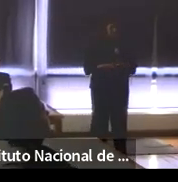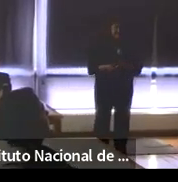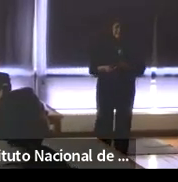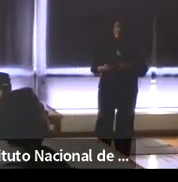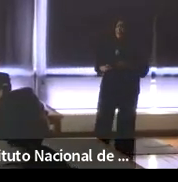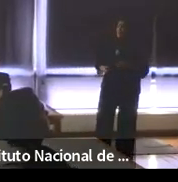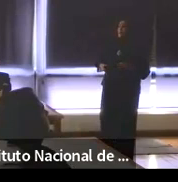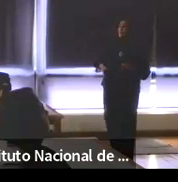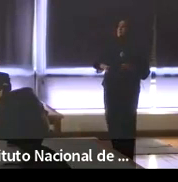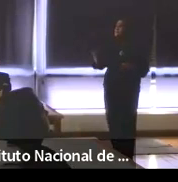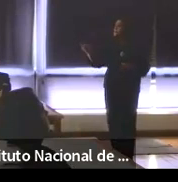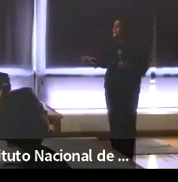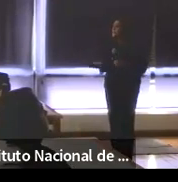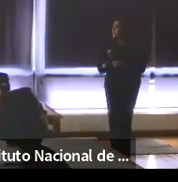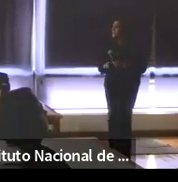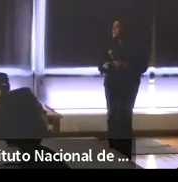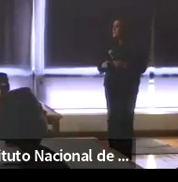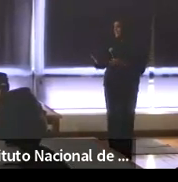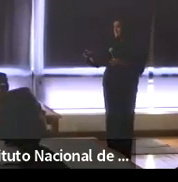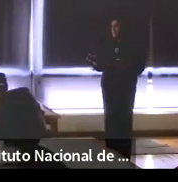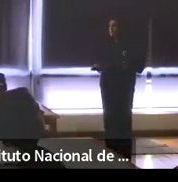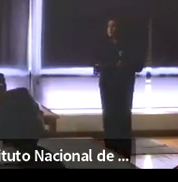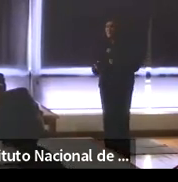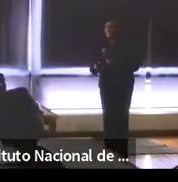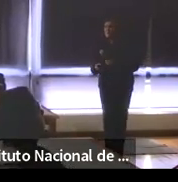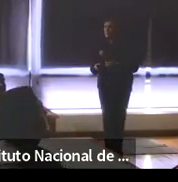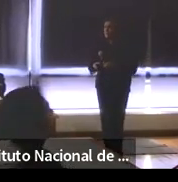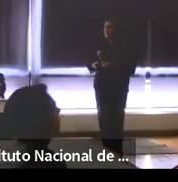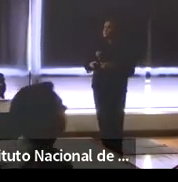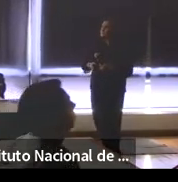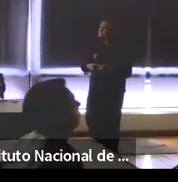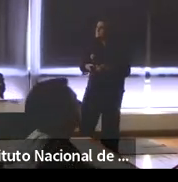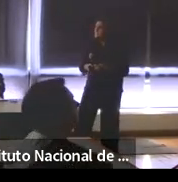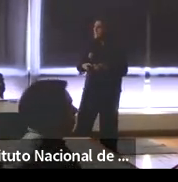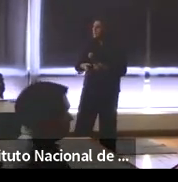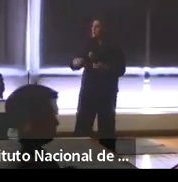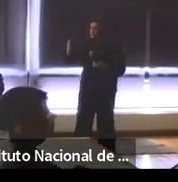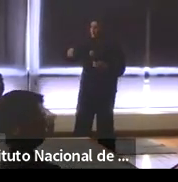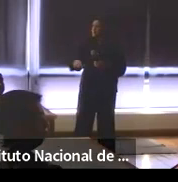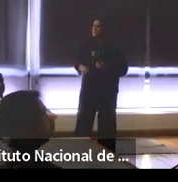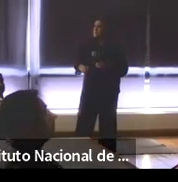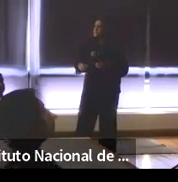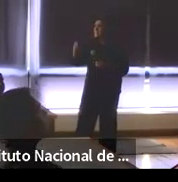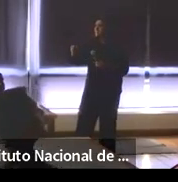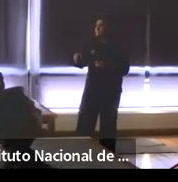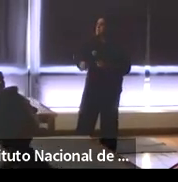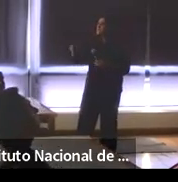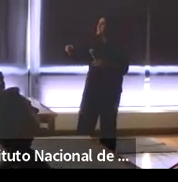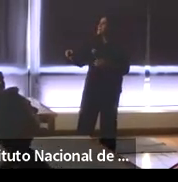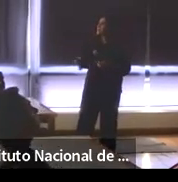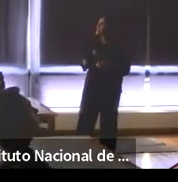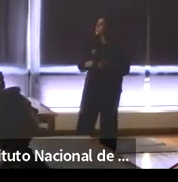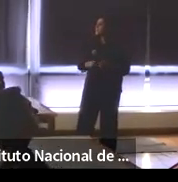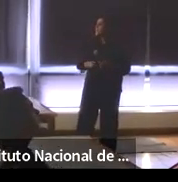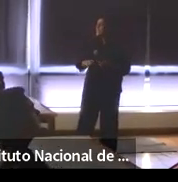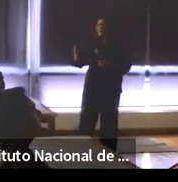casi siempre gana una parte a Costa de la otra yo les decía no siempre tienes que ganar pero en una negociación si tienes que buscar